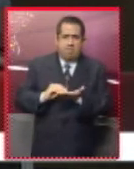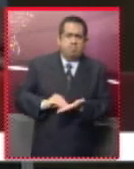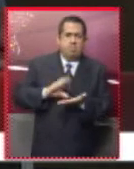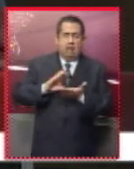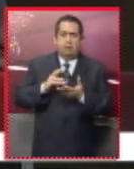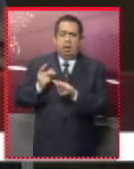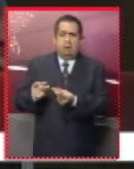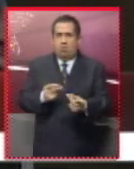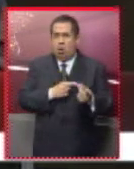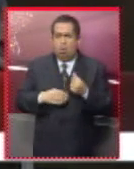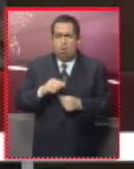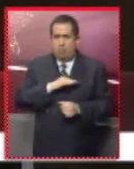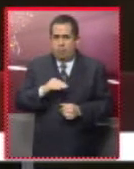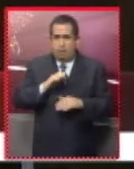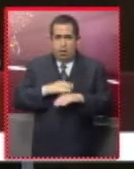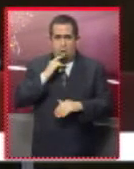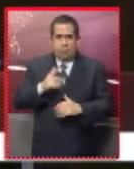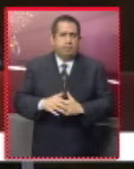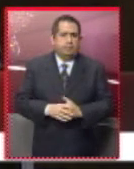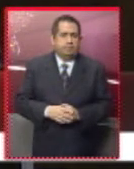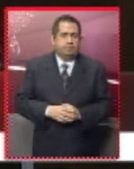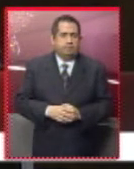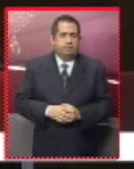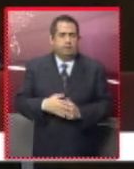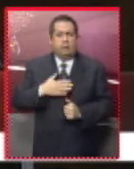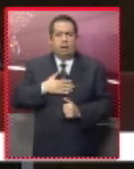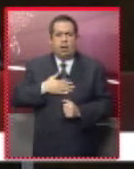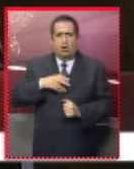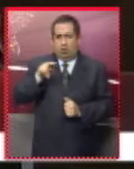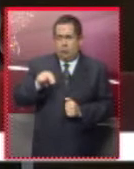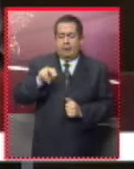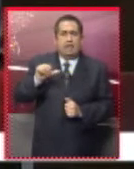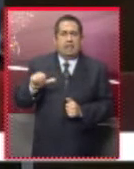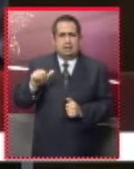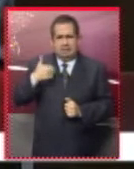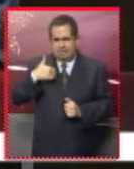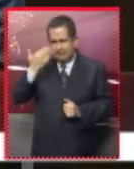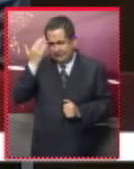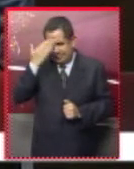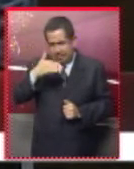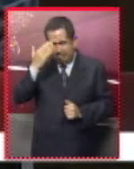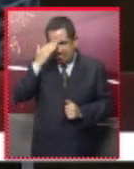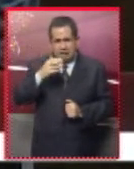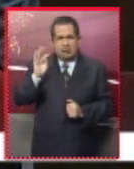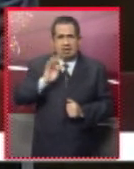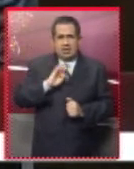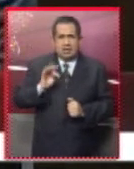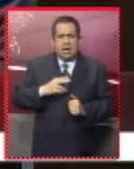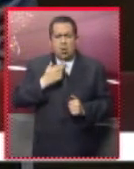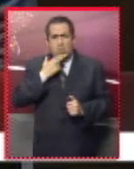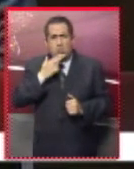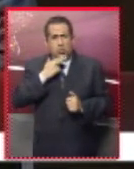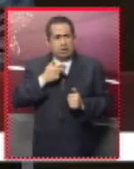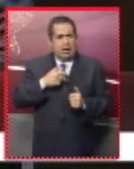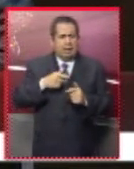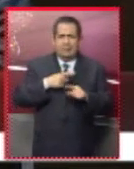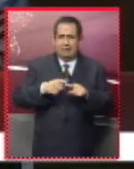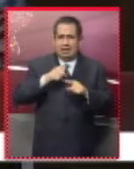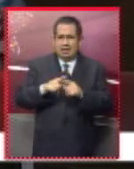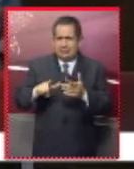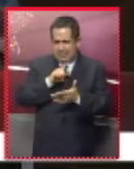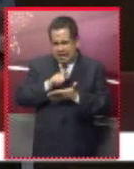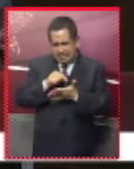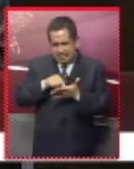economía dinámica. Importante. En Nueva Alianza sabemos que si se explota apropiadamente todo el potencial de las